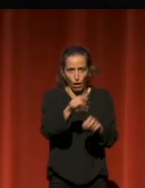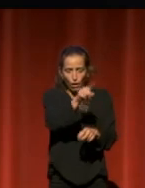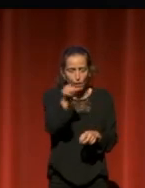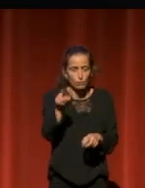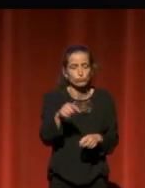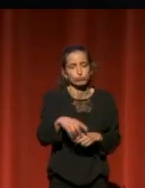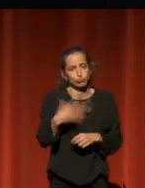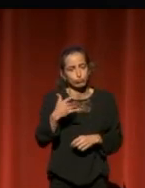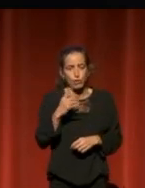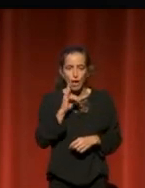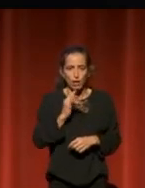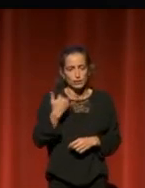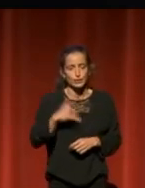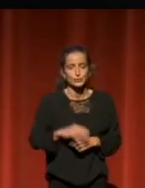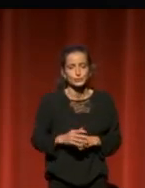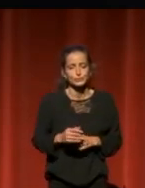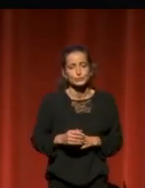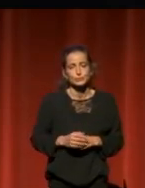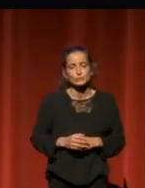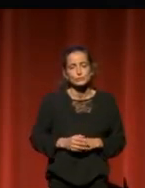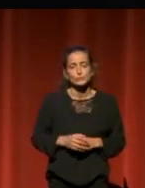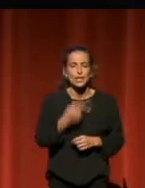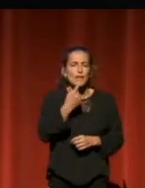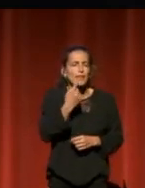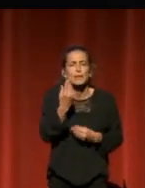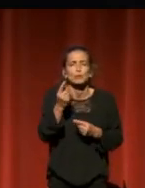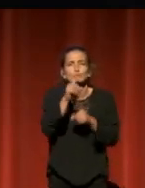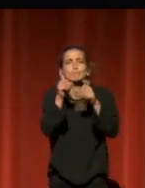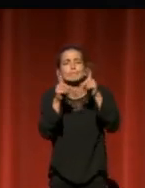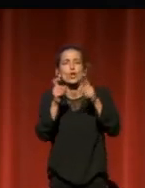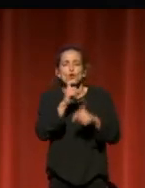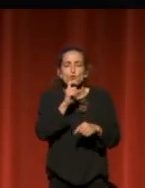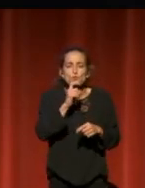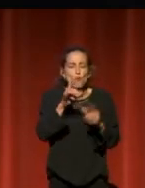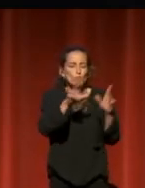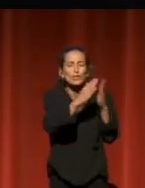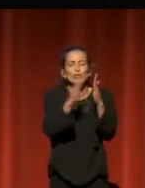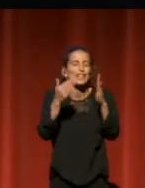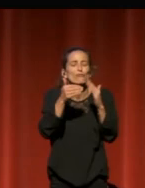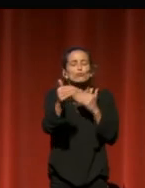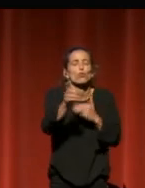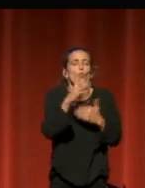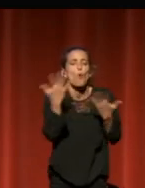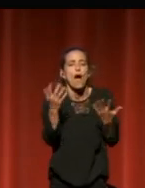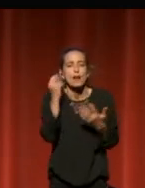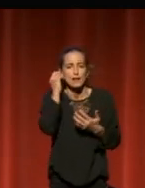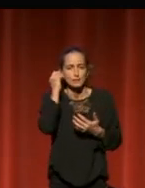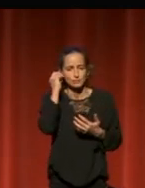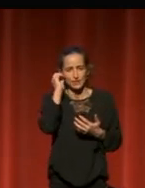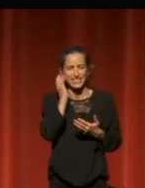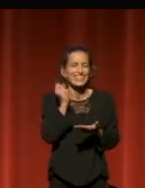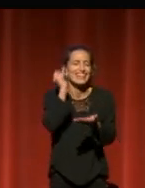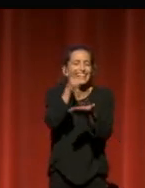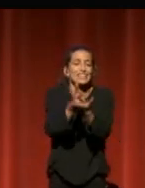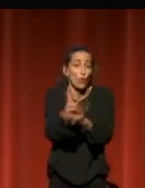que contabas de hacia dónde van las bibliotecas, el reto verde, supone que